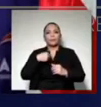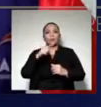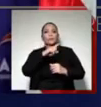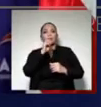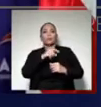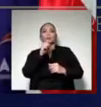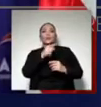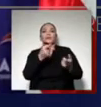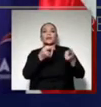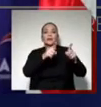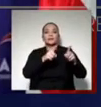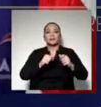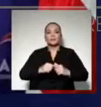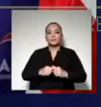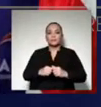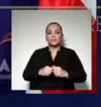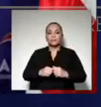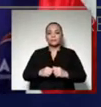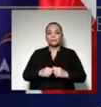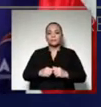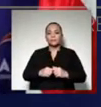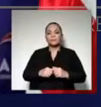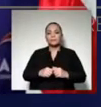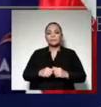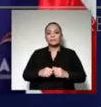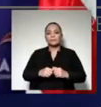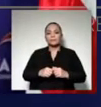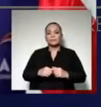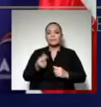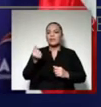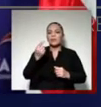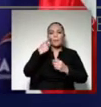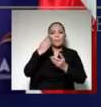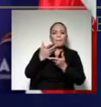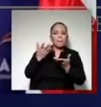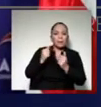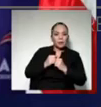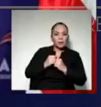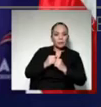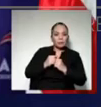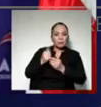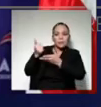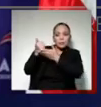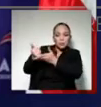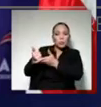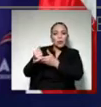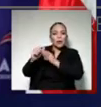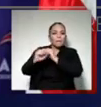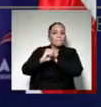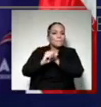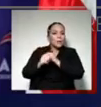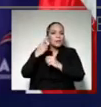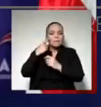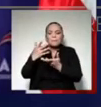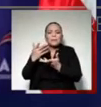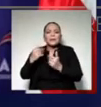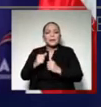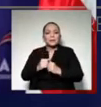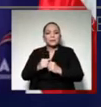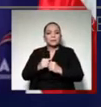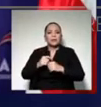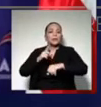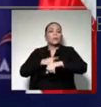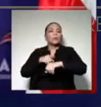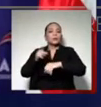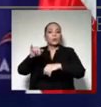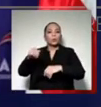caso, al final entonces, ¿el dinero para qué era? ¿Es para ayudas para la campaña? ¿En qué momento la ministra, doña Jocelyn, tal vez